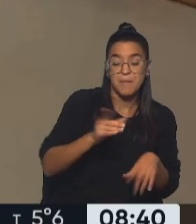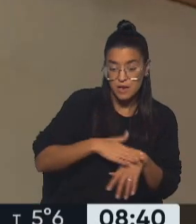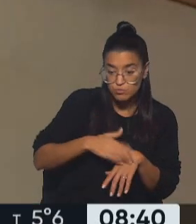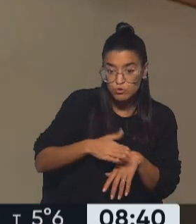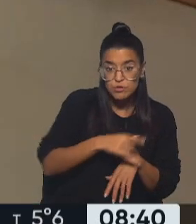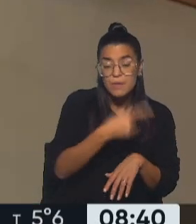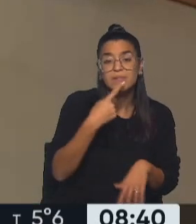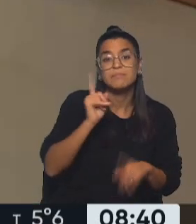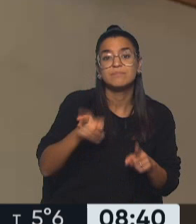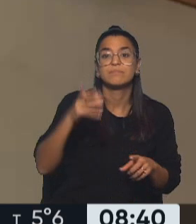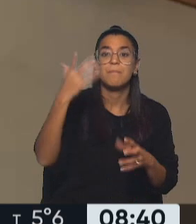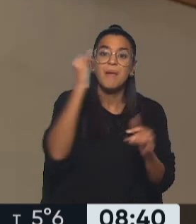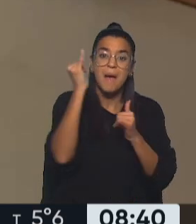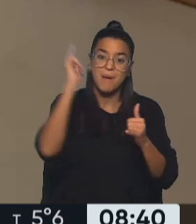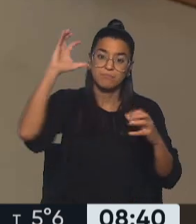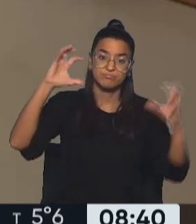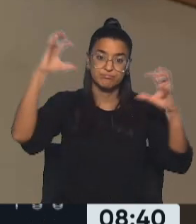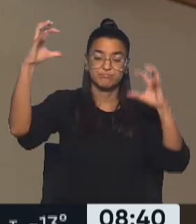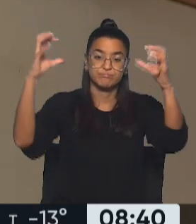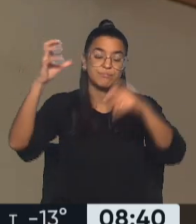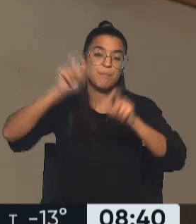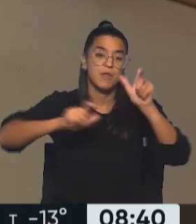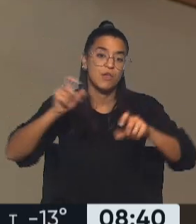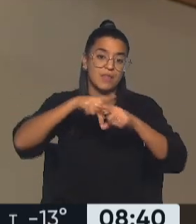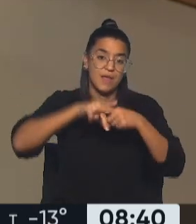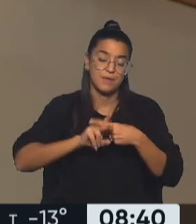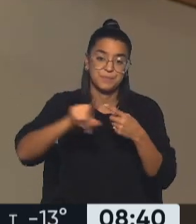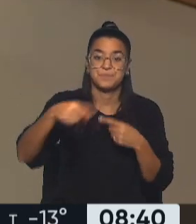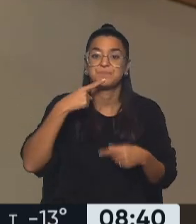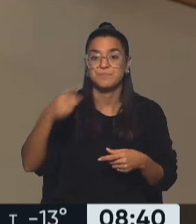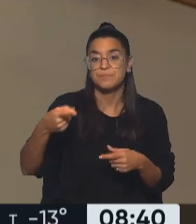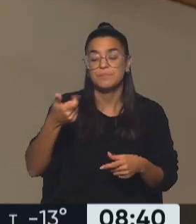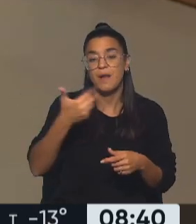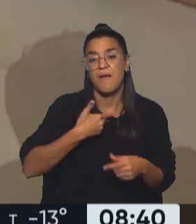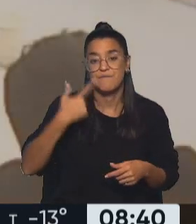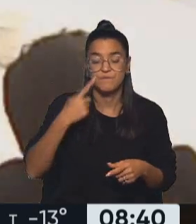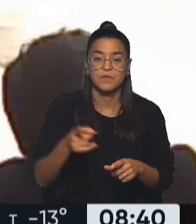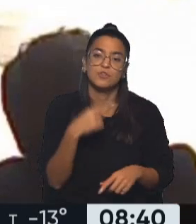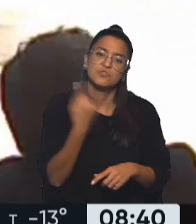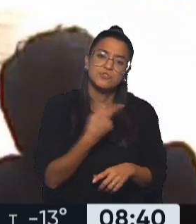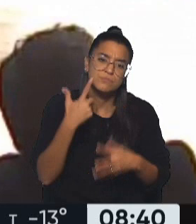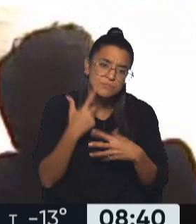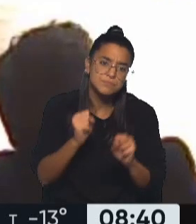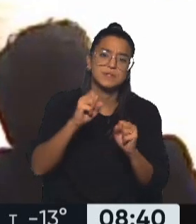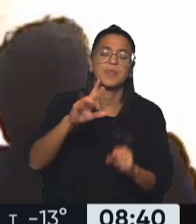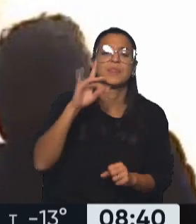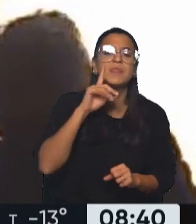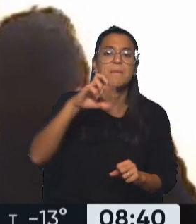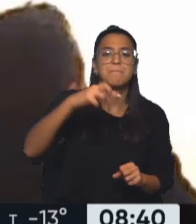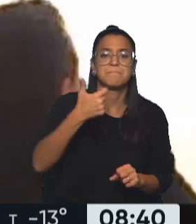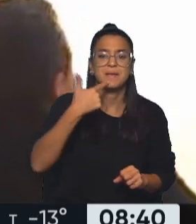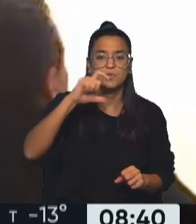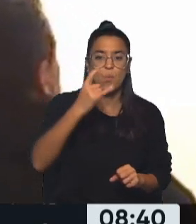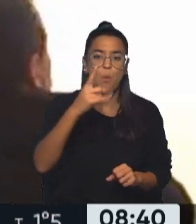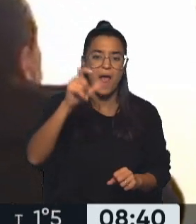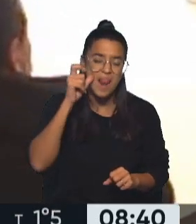haber colocado las cámaras con el personal técnico de la AFI en el lugar de los hechos. Estamos tratando de ubicar a Fernando Di Pasquale, que